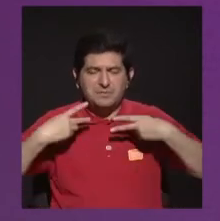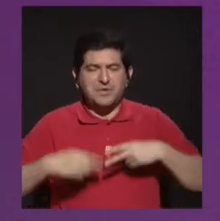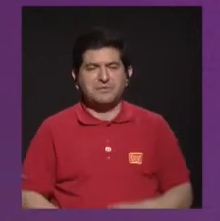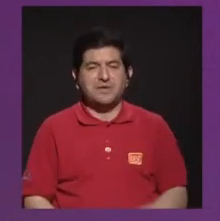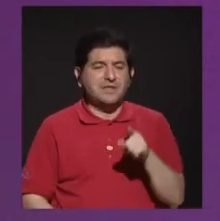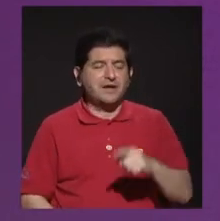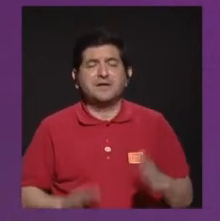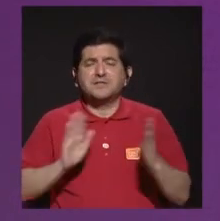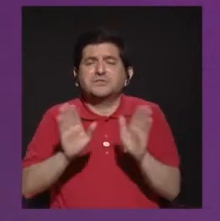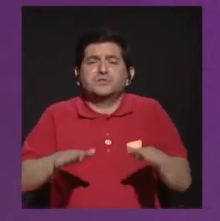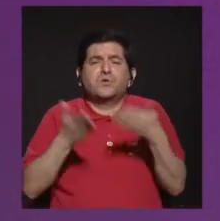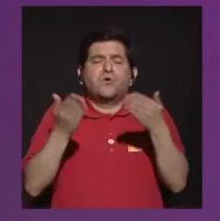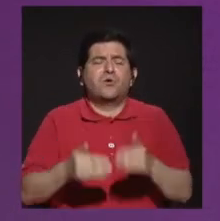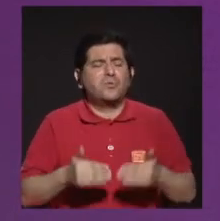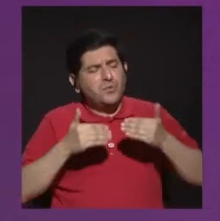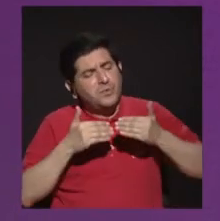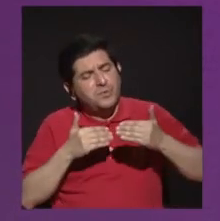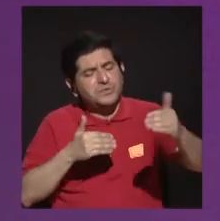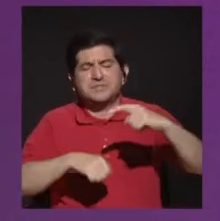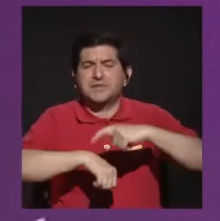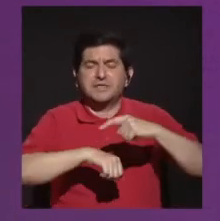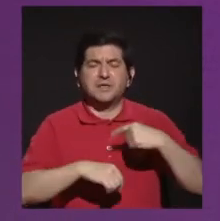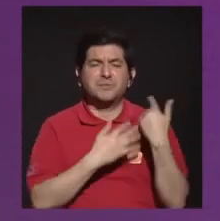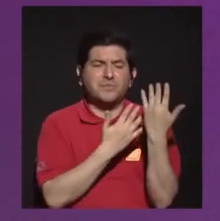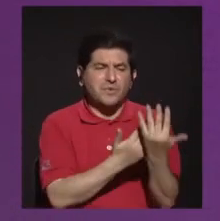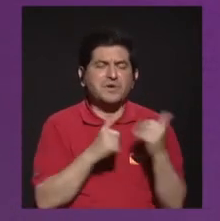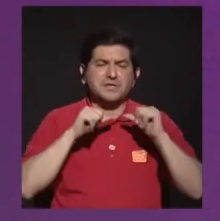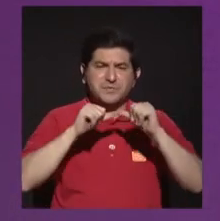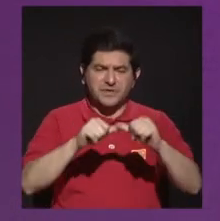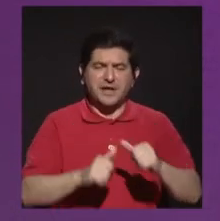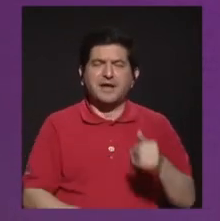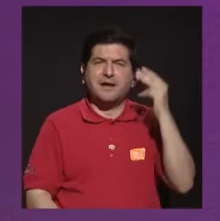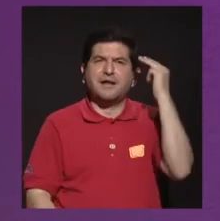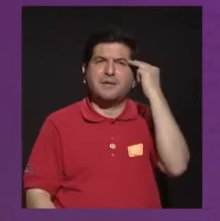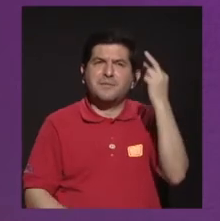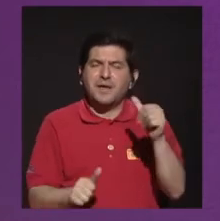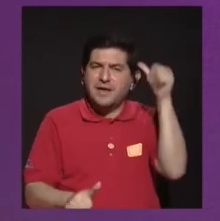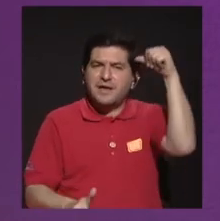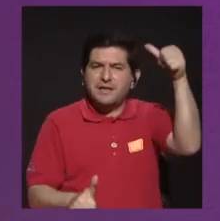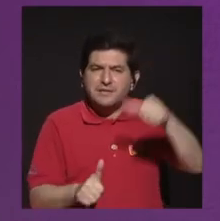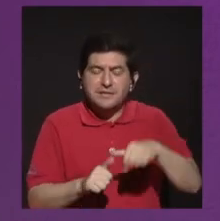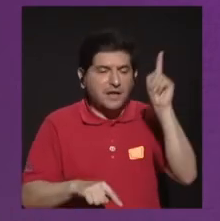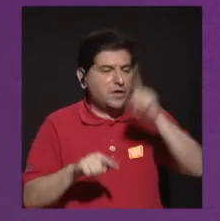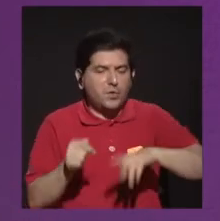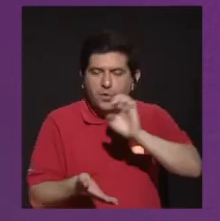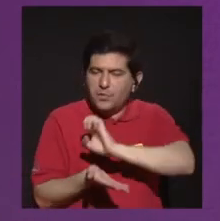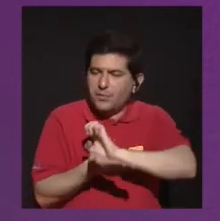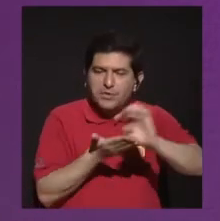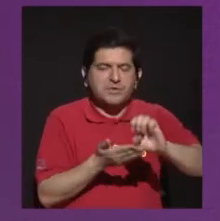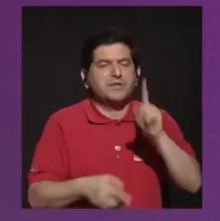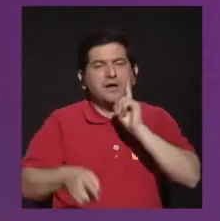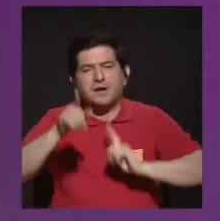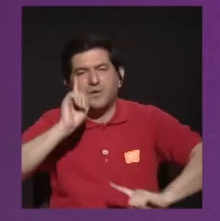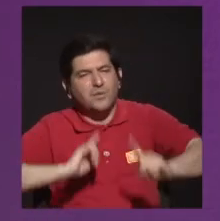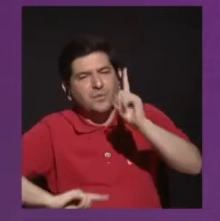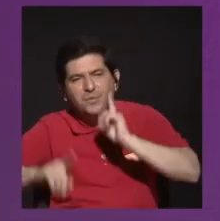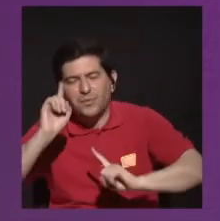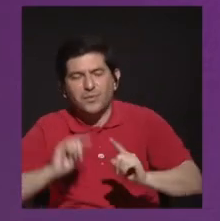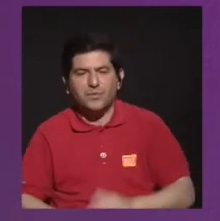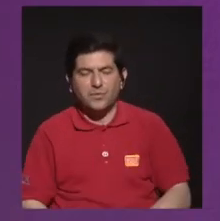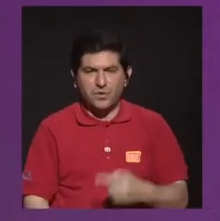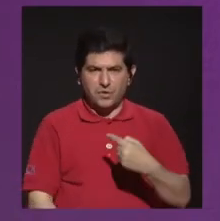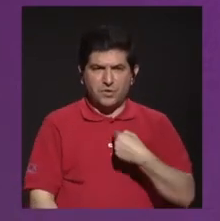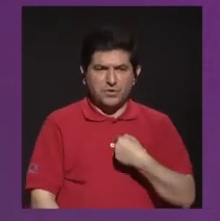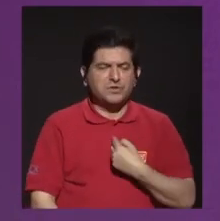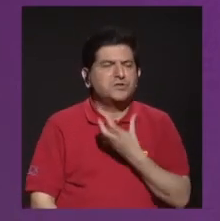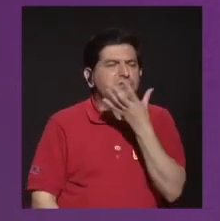superarlo. Ha pasado mucho tiempo y te sigo esperando. Mi mente recuerda, no puedo evitar, lloro sin descanso. Grito